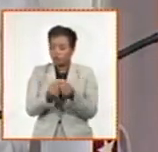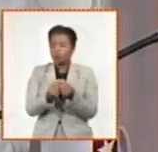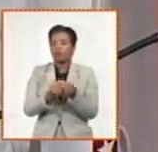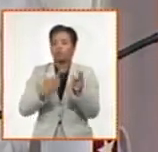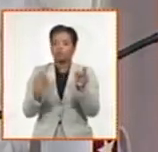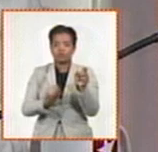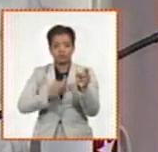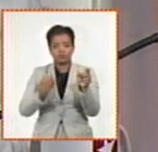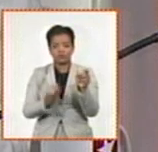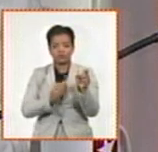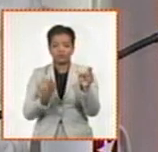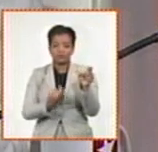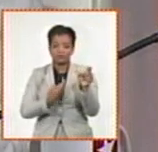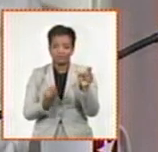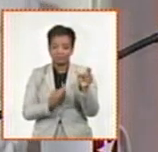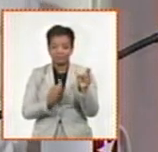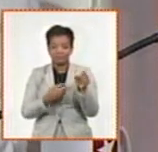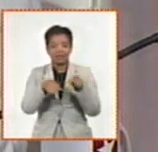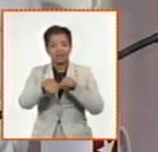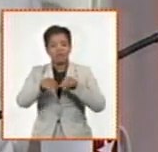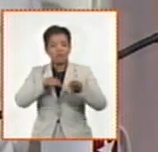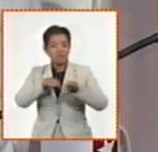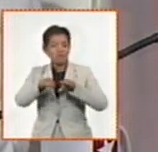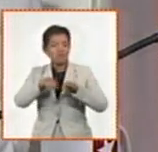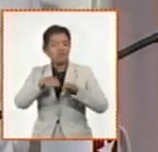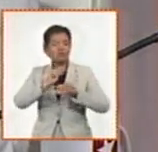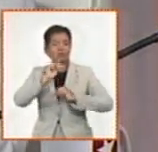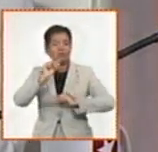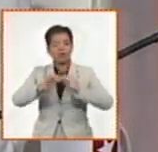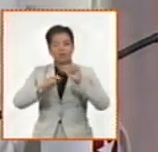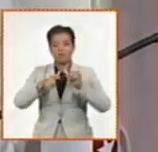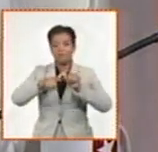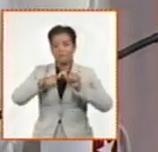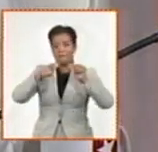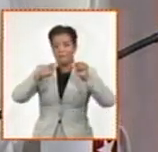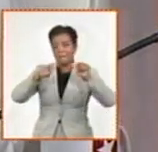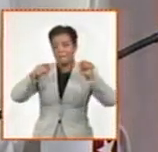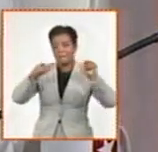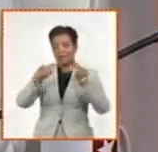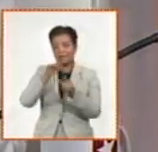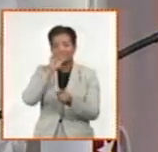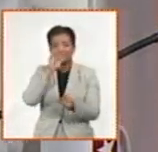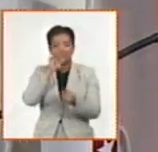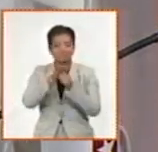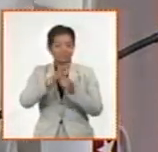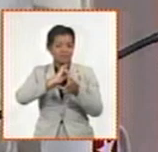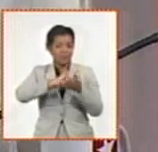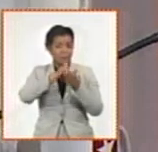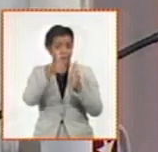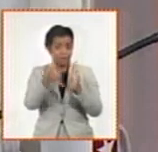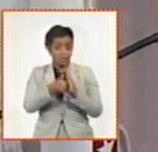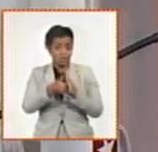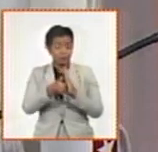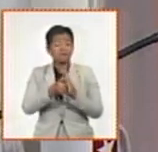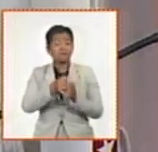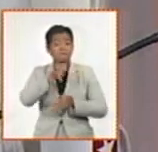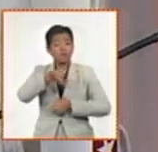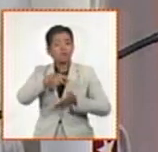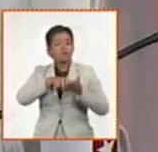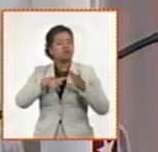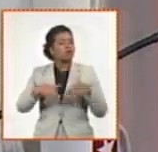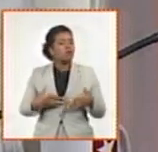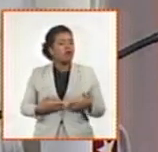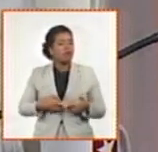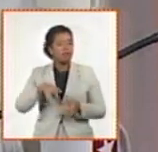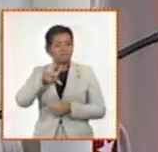entonces este movimiento fue creciendo, inició con un proyecto precisamente en la provincia de